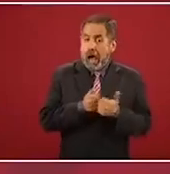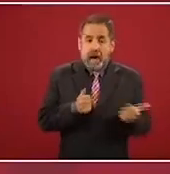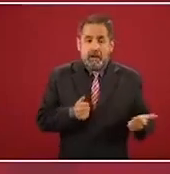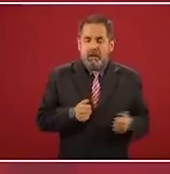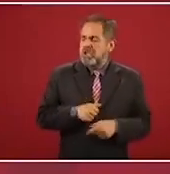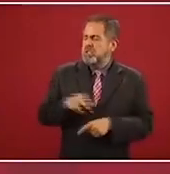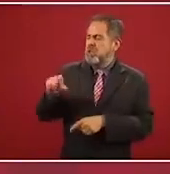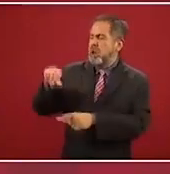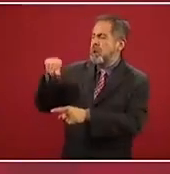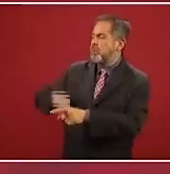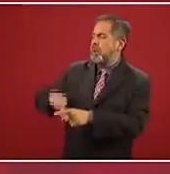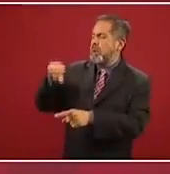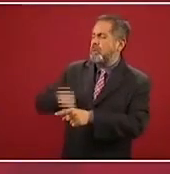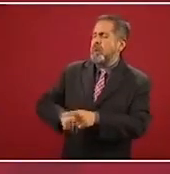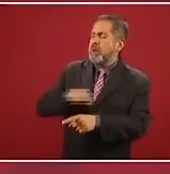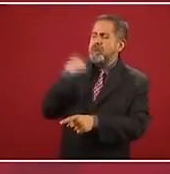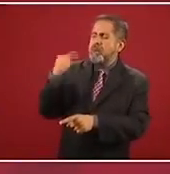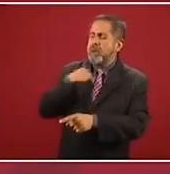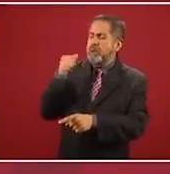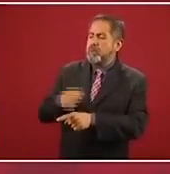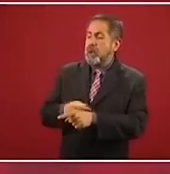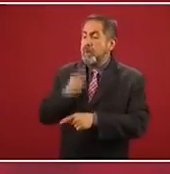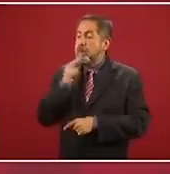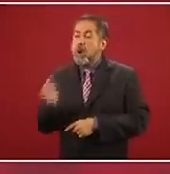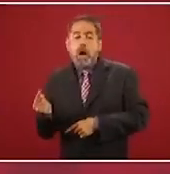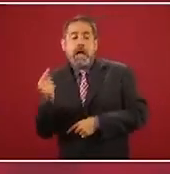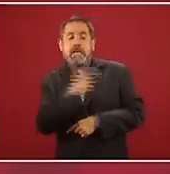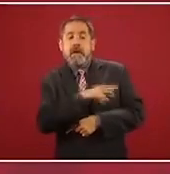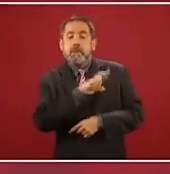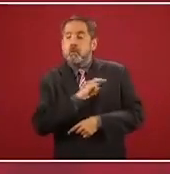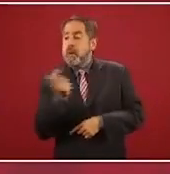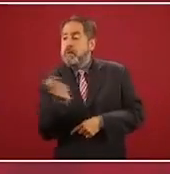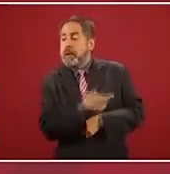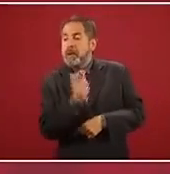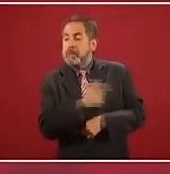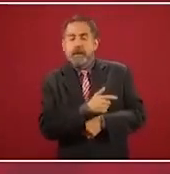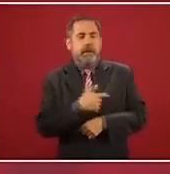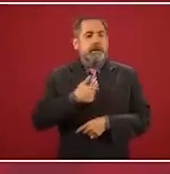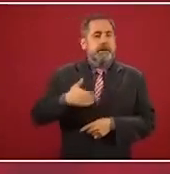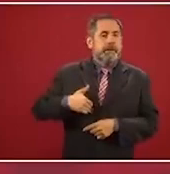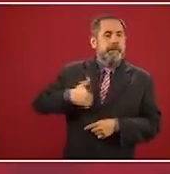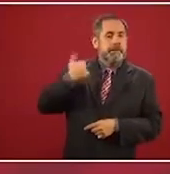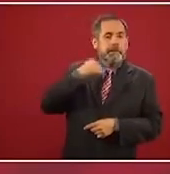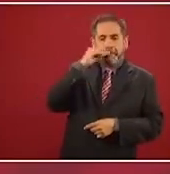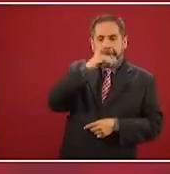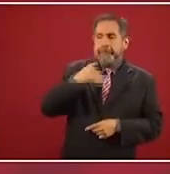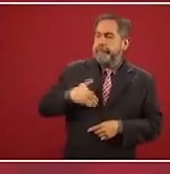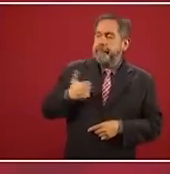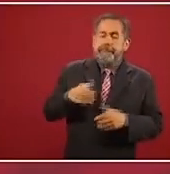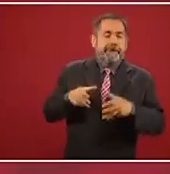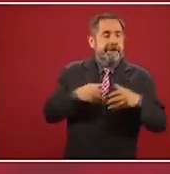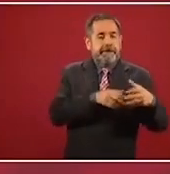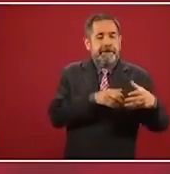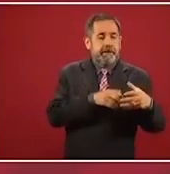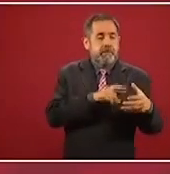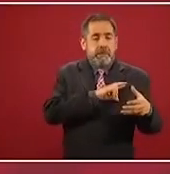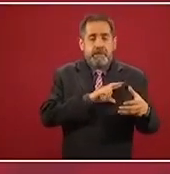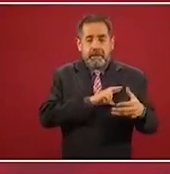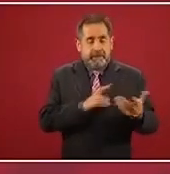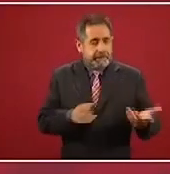Rechazaban a los estudiantes en las públicas para cobrarles cuotas en las universidades privadas.